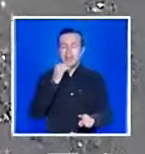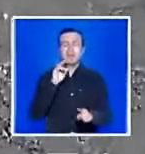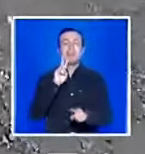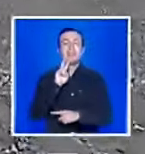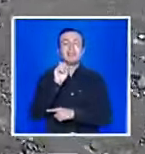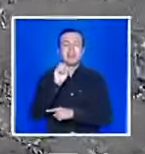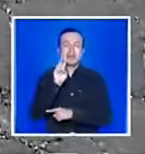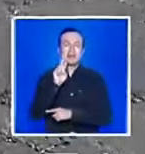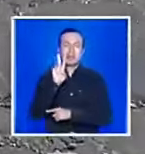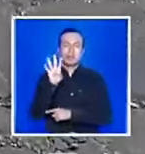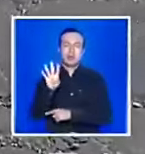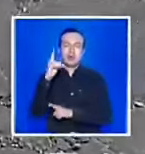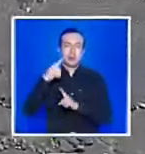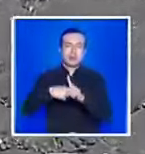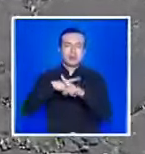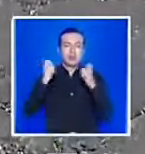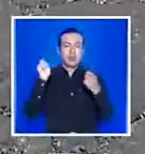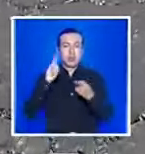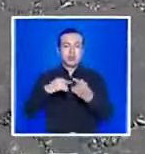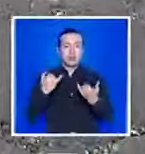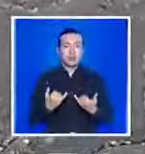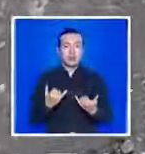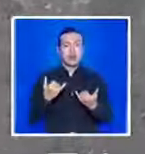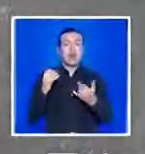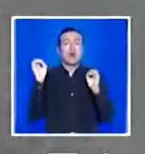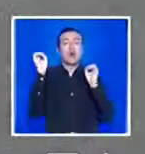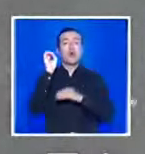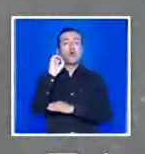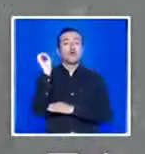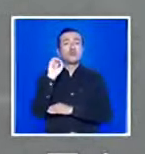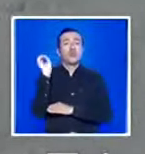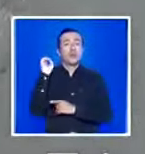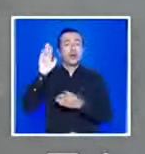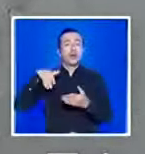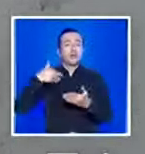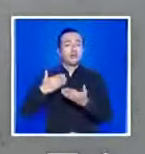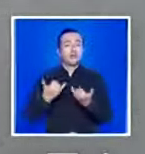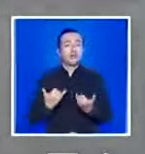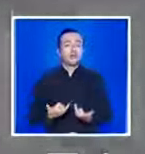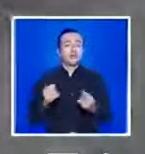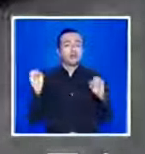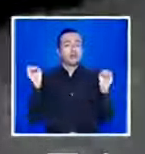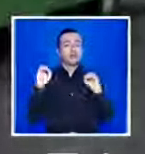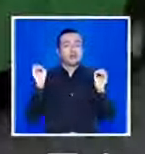2024. Sí, y ya estamos en octubre y no han venido a hacer ni un